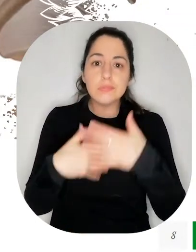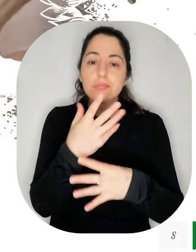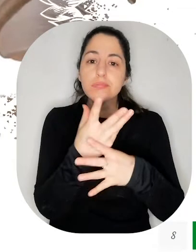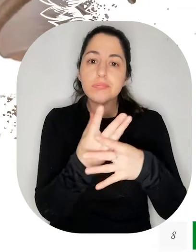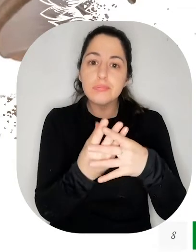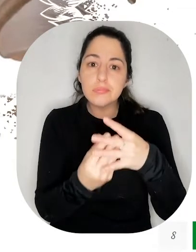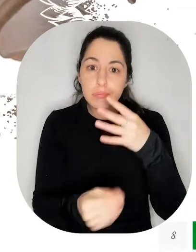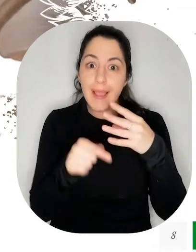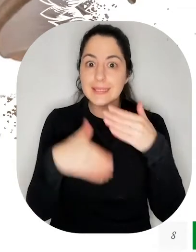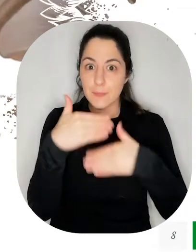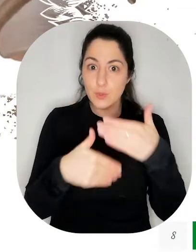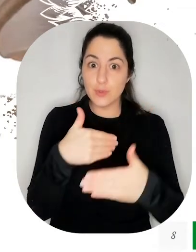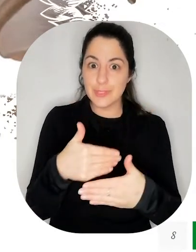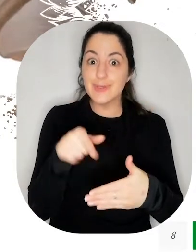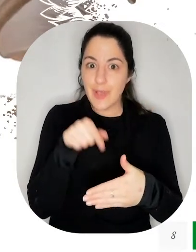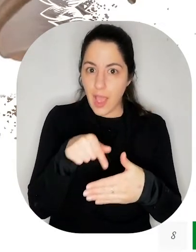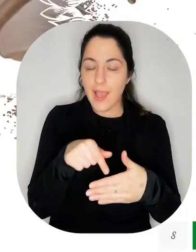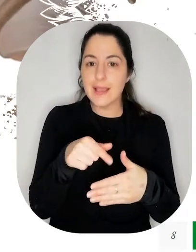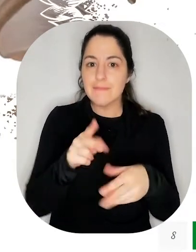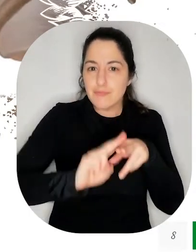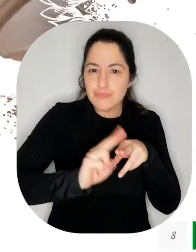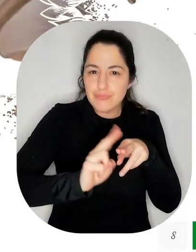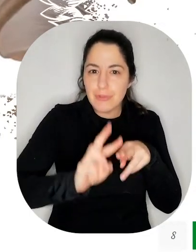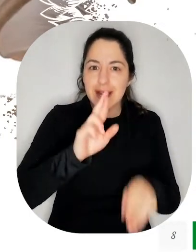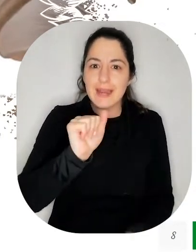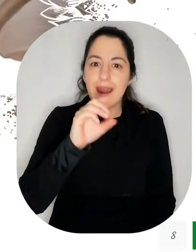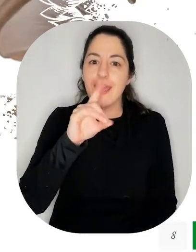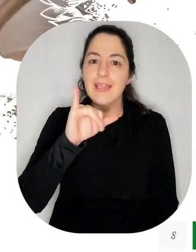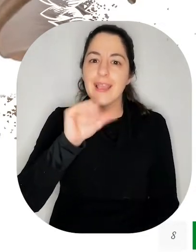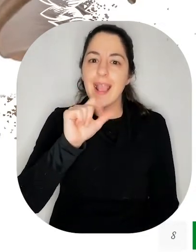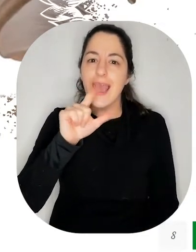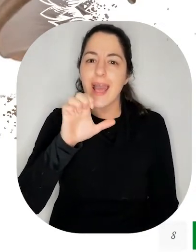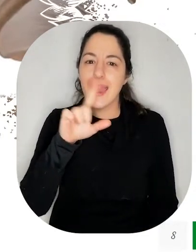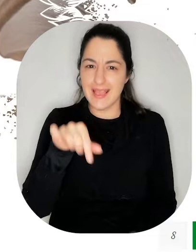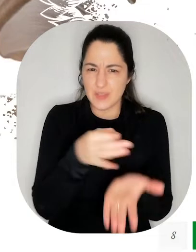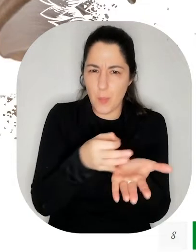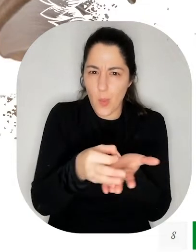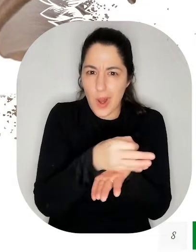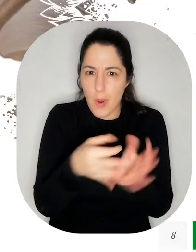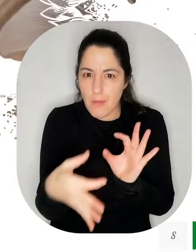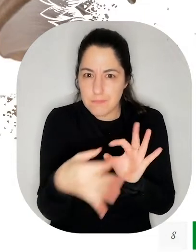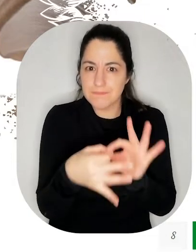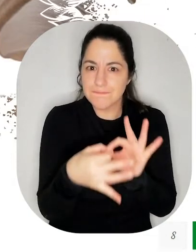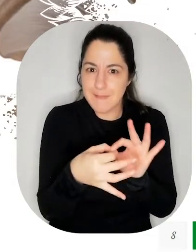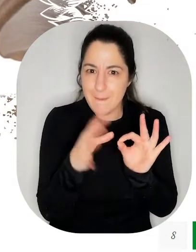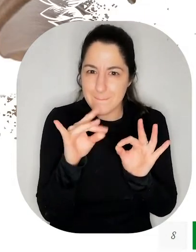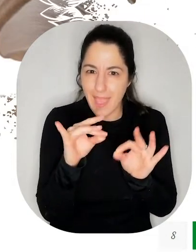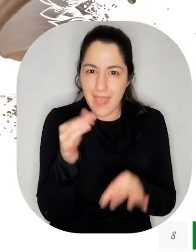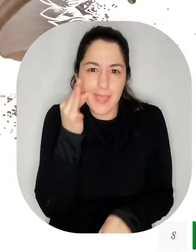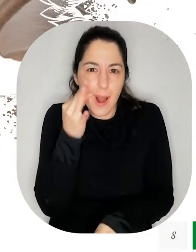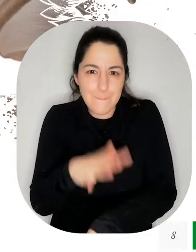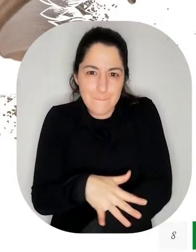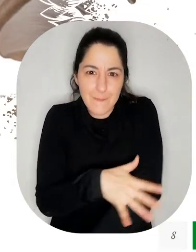molécula y en todo ese proceso se van liberando estos radicales libres, que son moléculas que se depositan, se adhieren, podríamos